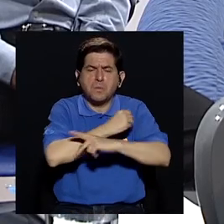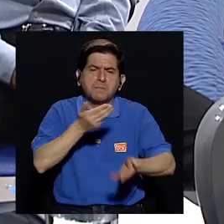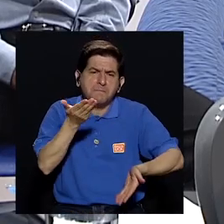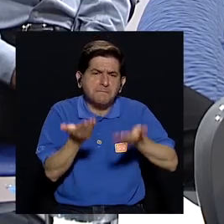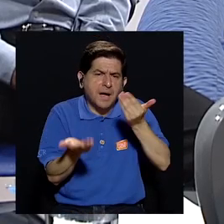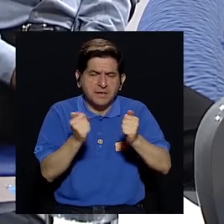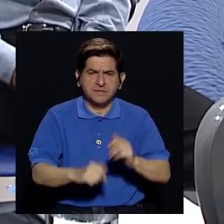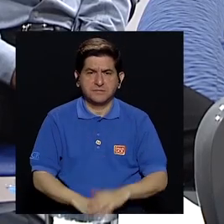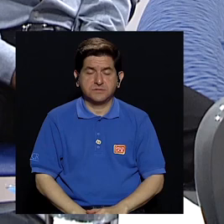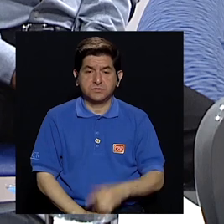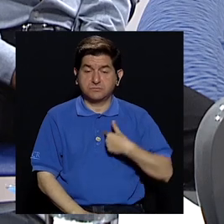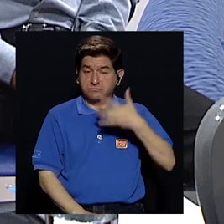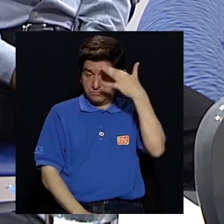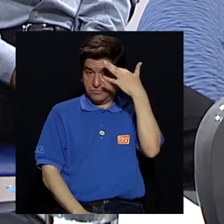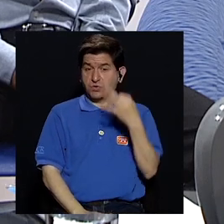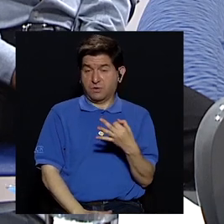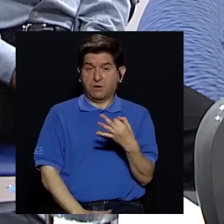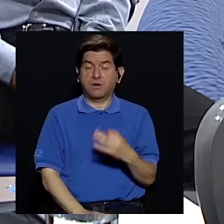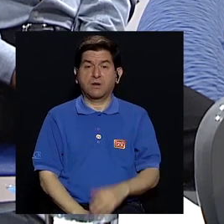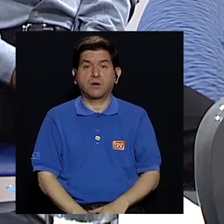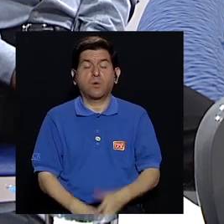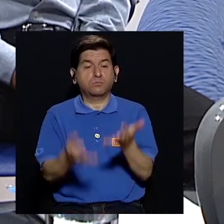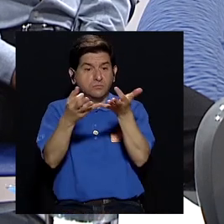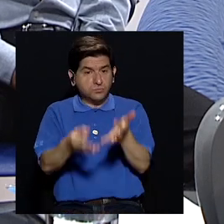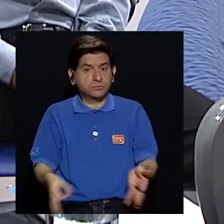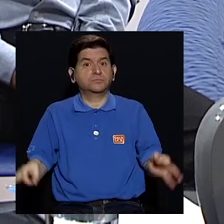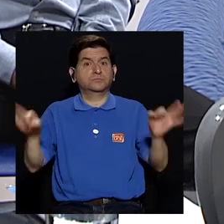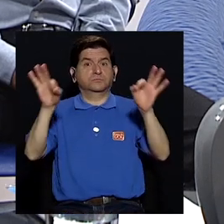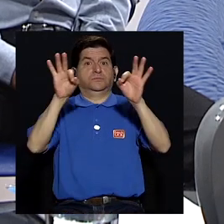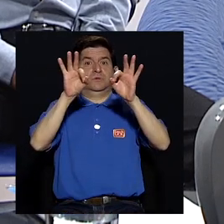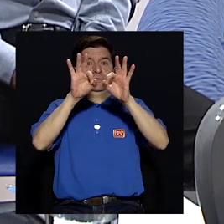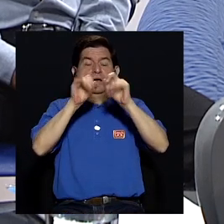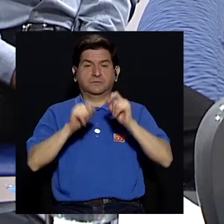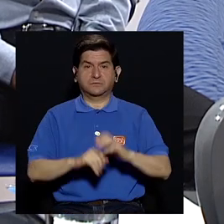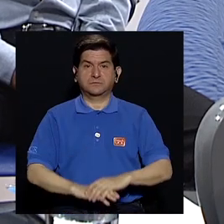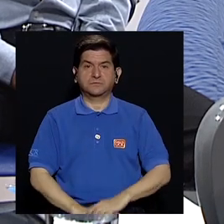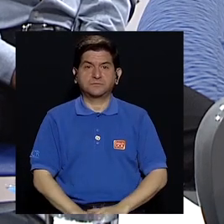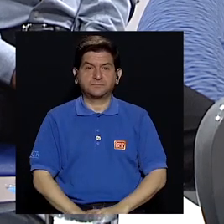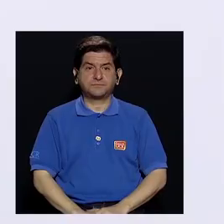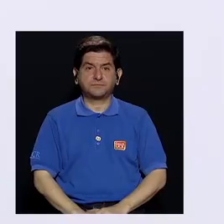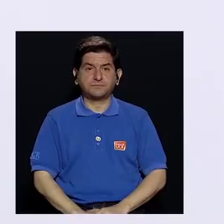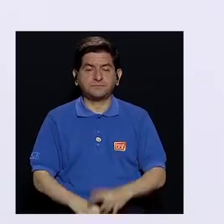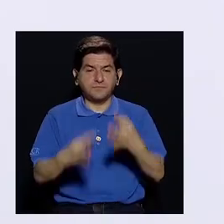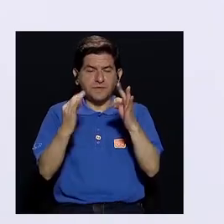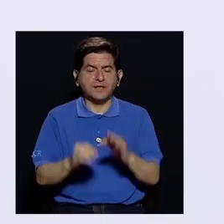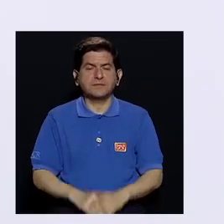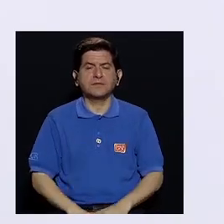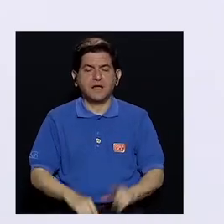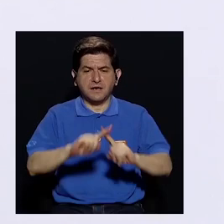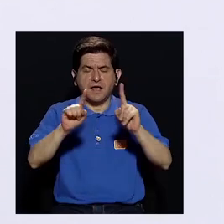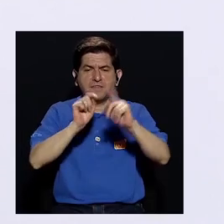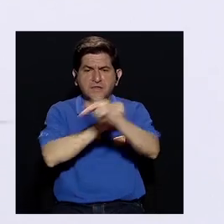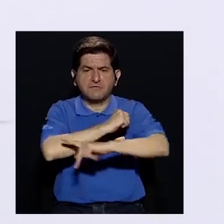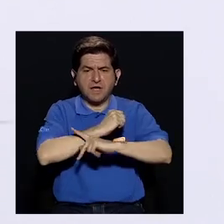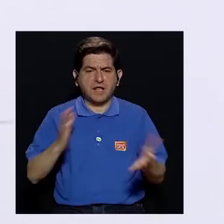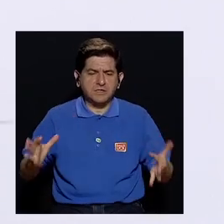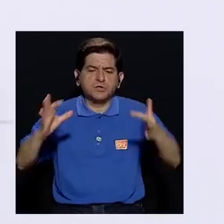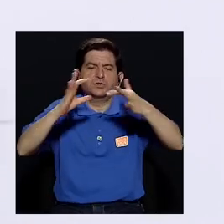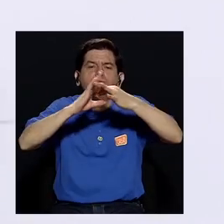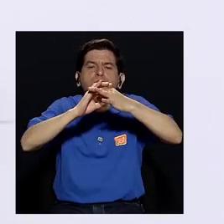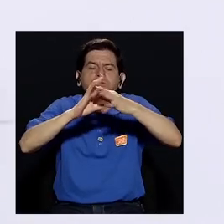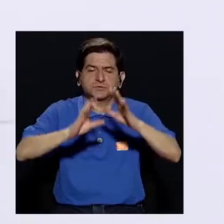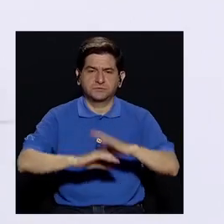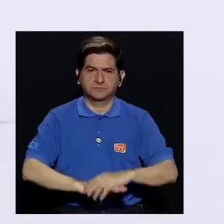y que le parecía que sería muy importante y juntar un grupo de países